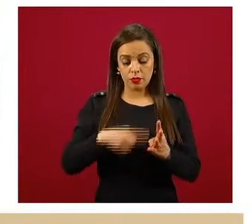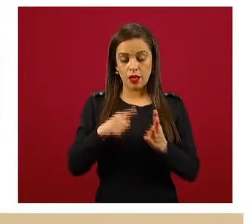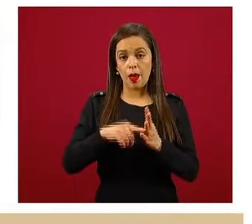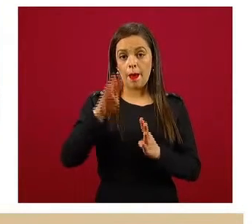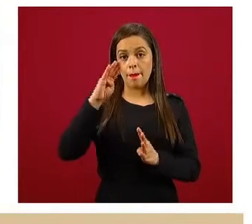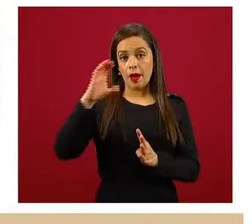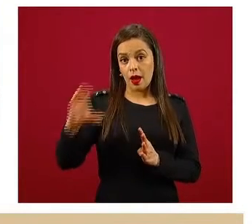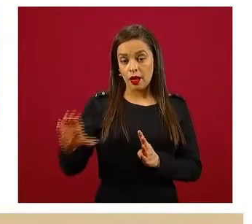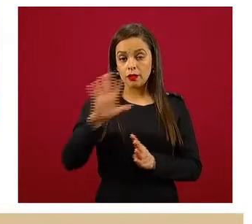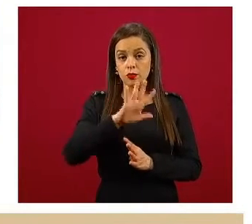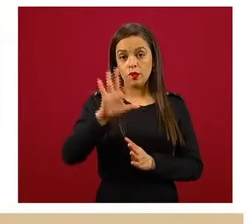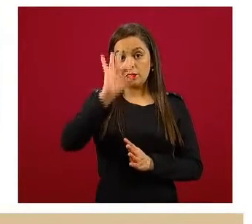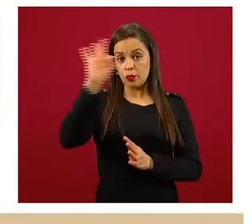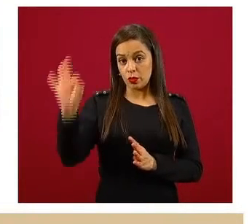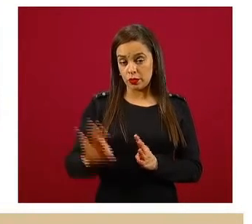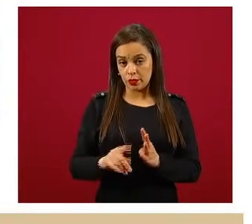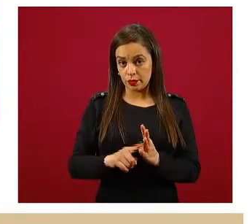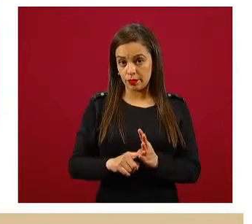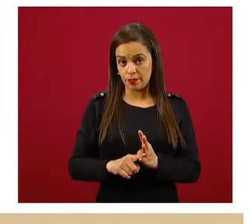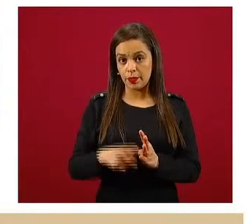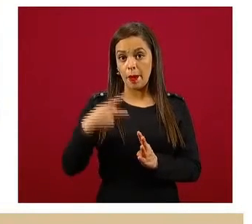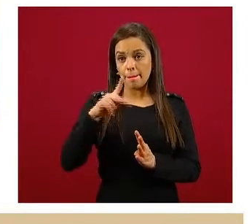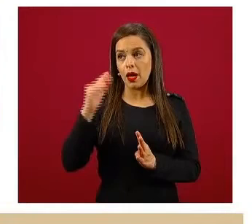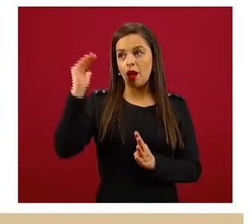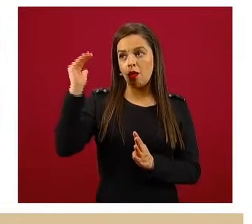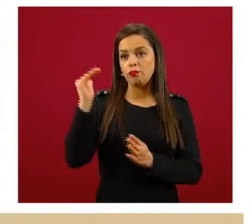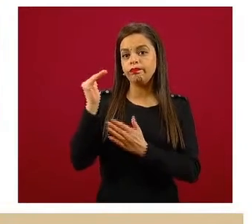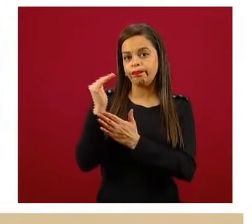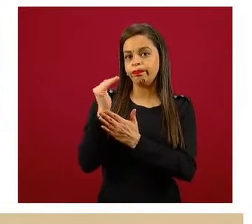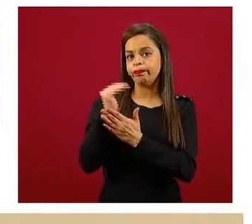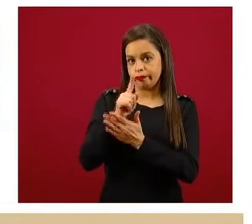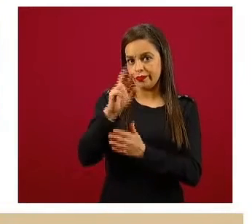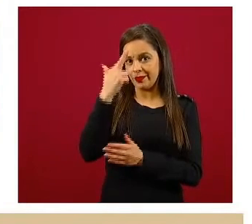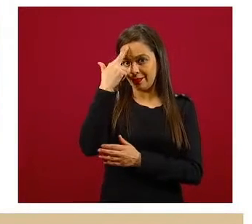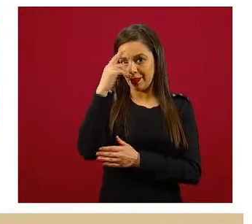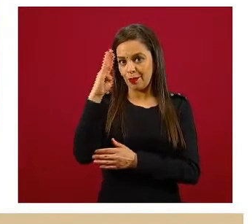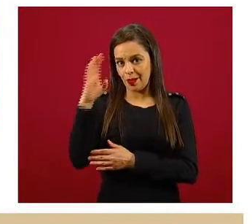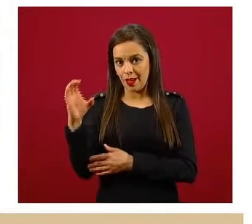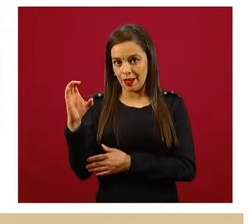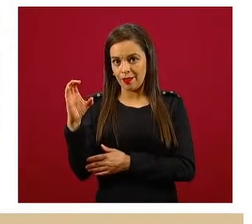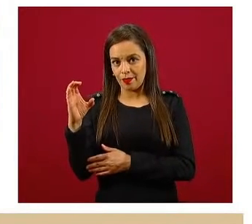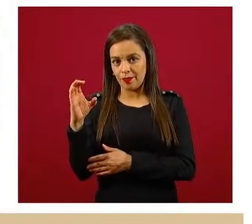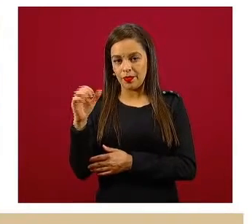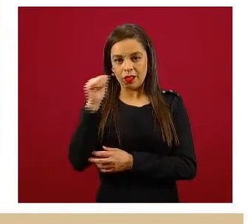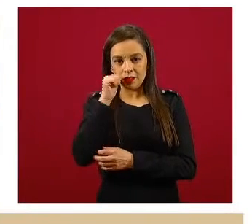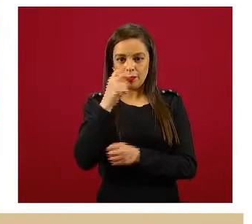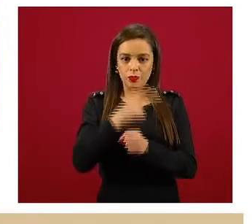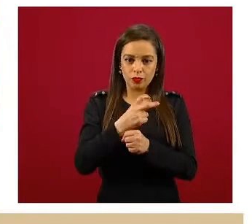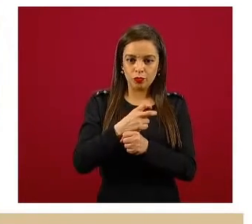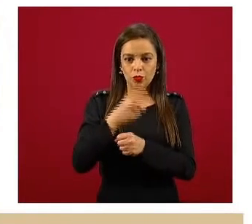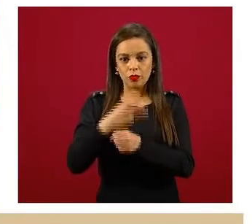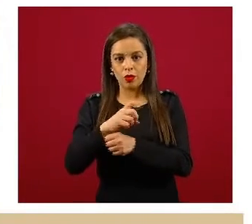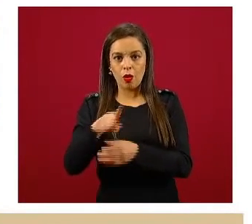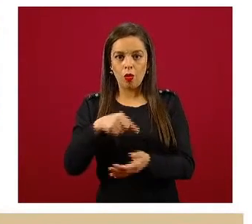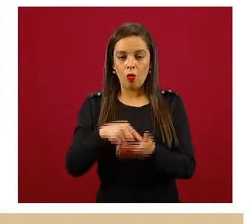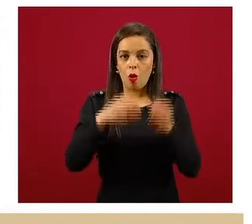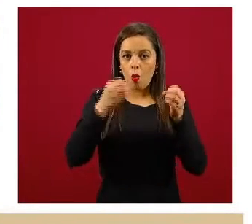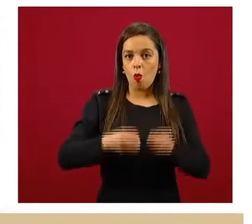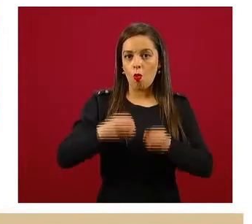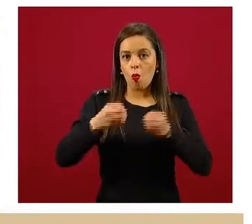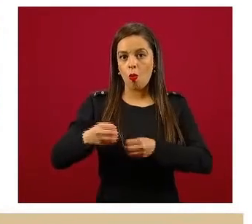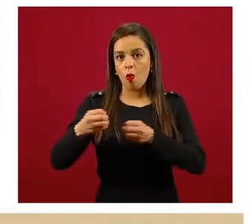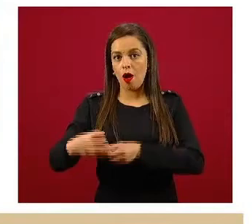con un 55%, aunque ha estado a la baja. Si recuerdan, Baja California se encontraba siempre entre el segundo y tercer lugar de